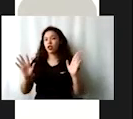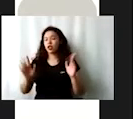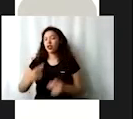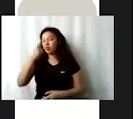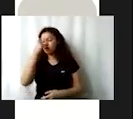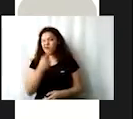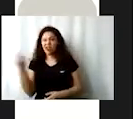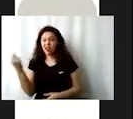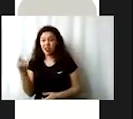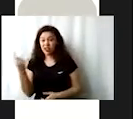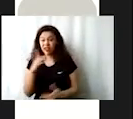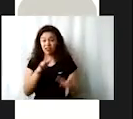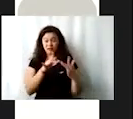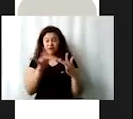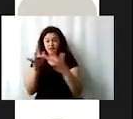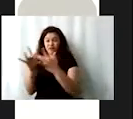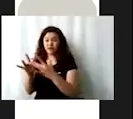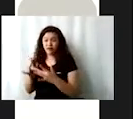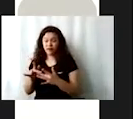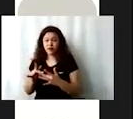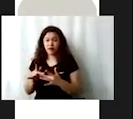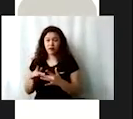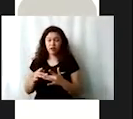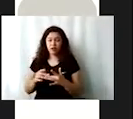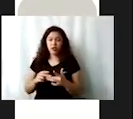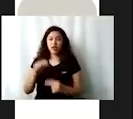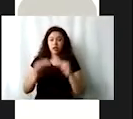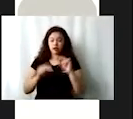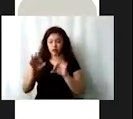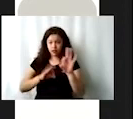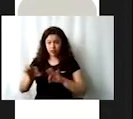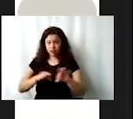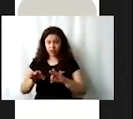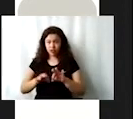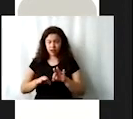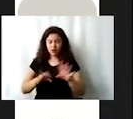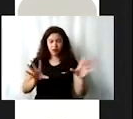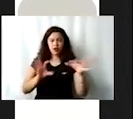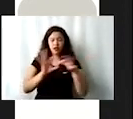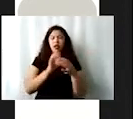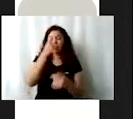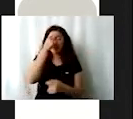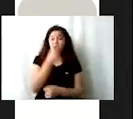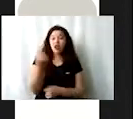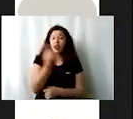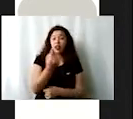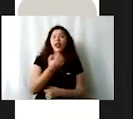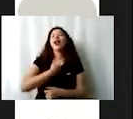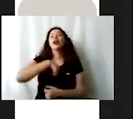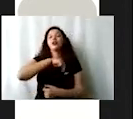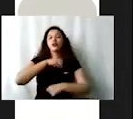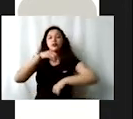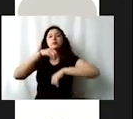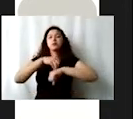se va a relacionar, es decir, el puesto con el que se va a relacionar y el para qué se va a relacionar, ahí nosotros lo podemos